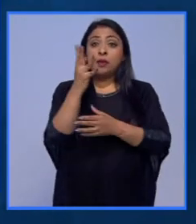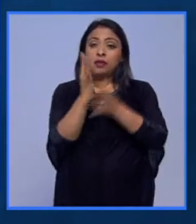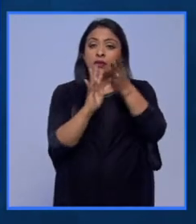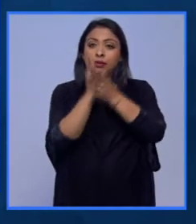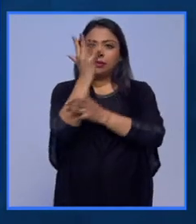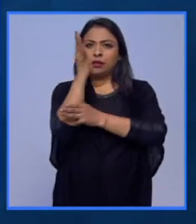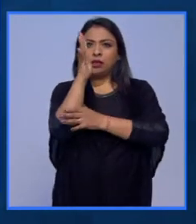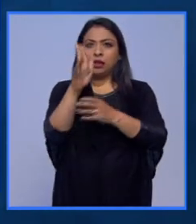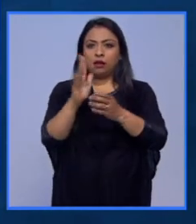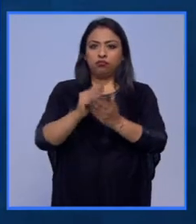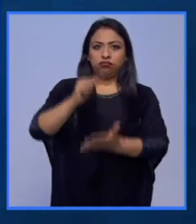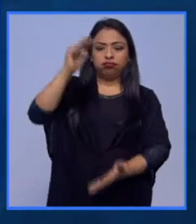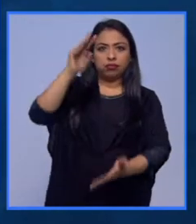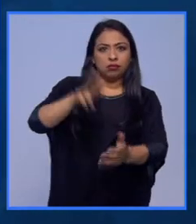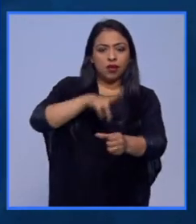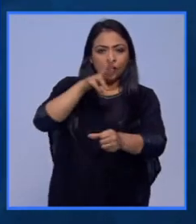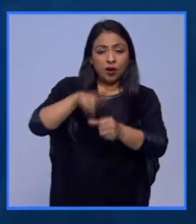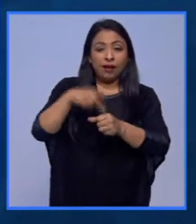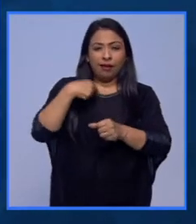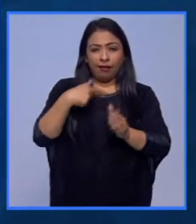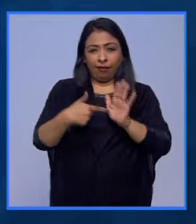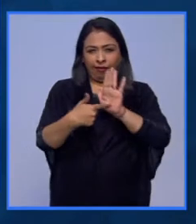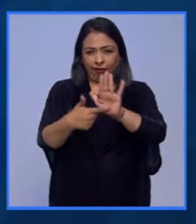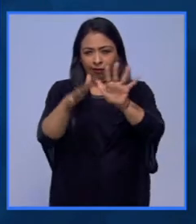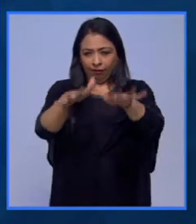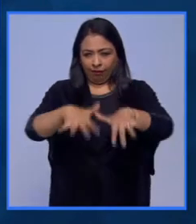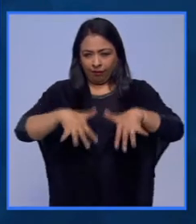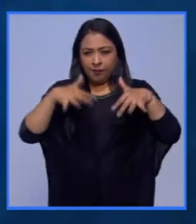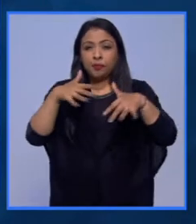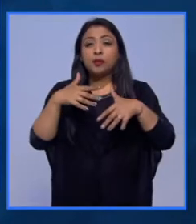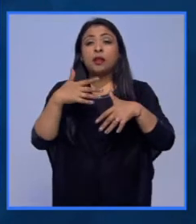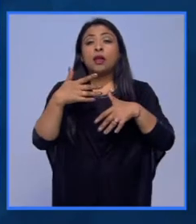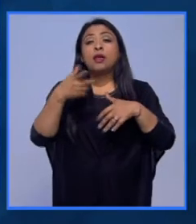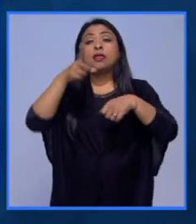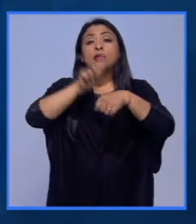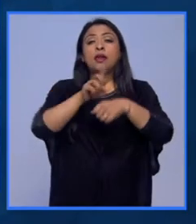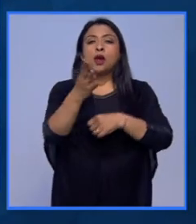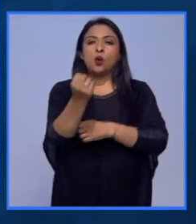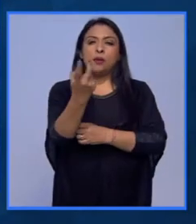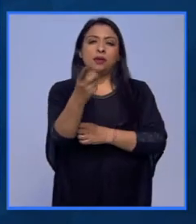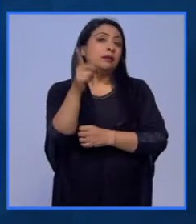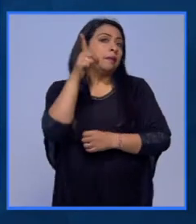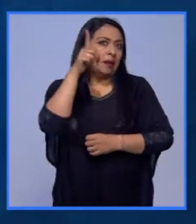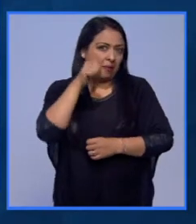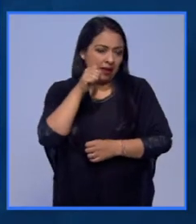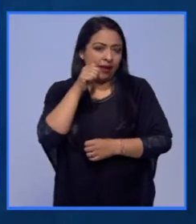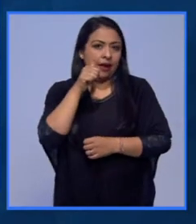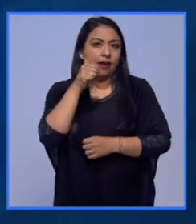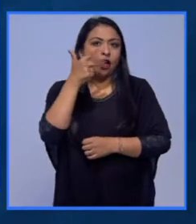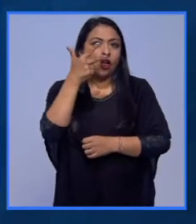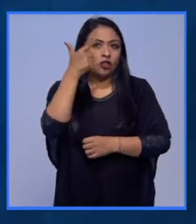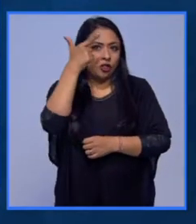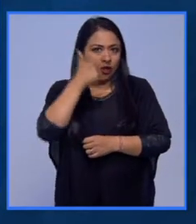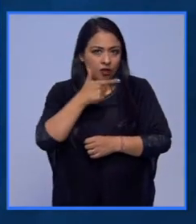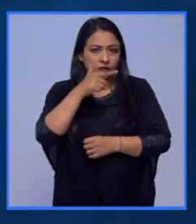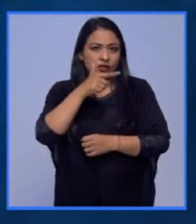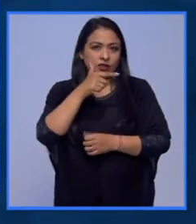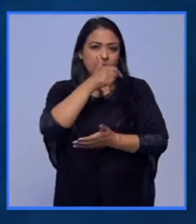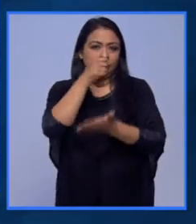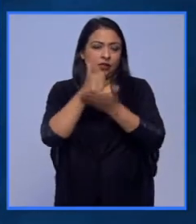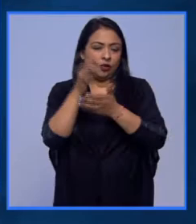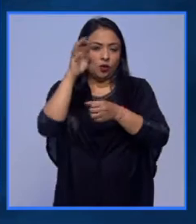de tamaño natural. Este espectáculo va a presentarse el 9 de diciembre, o sea, mañana, a las 8 de la noche, en el Centro